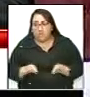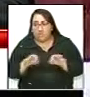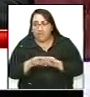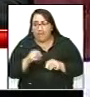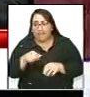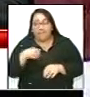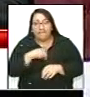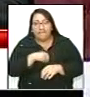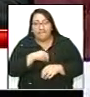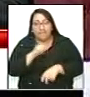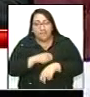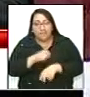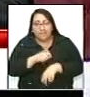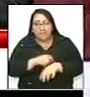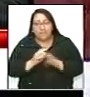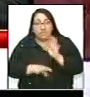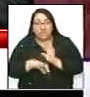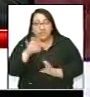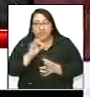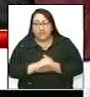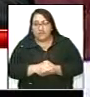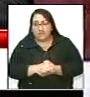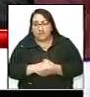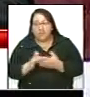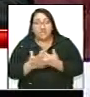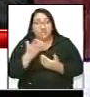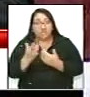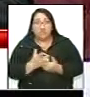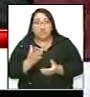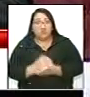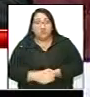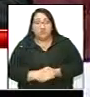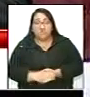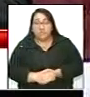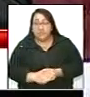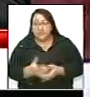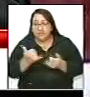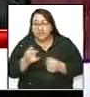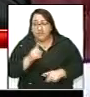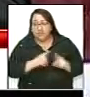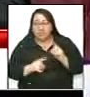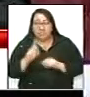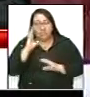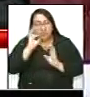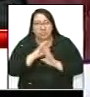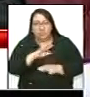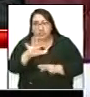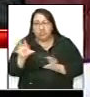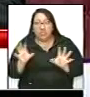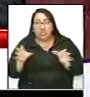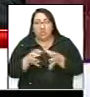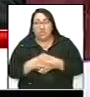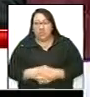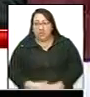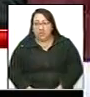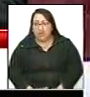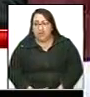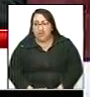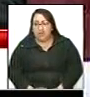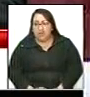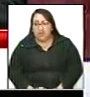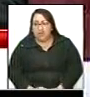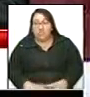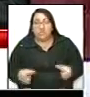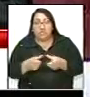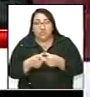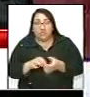para nosotros al momento de escoger es bien fácil. Hoy, imaginemos que todos somos parte de la Junta, perdón, de la Comisión